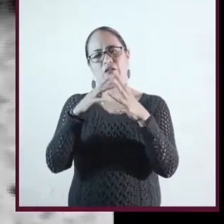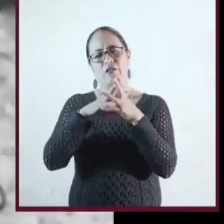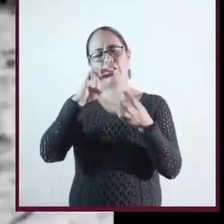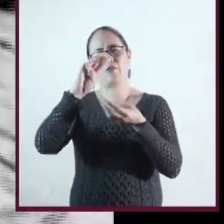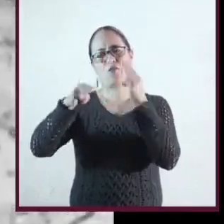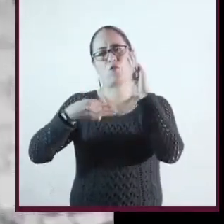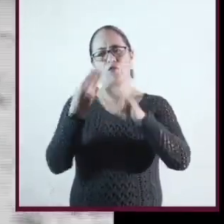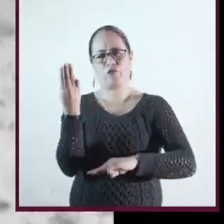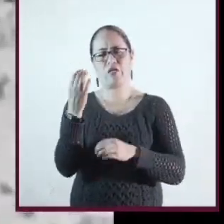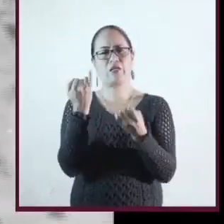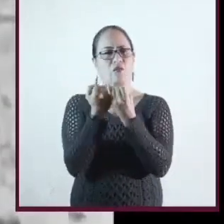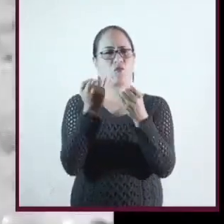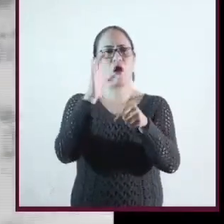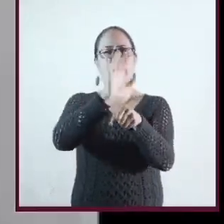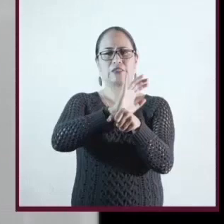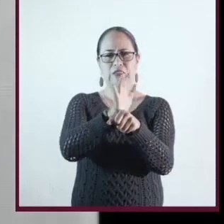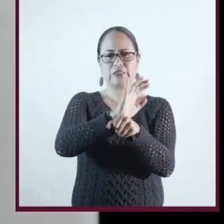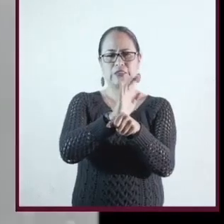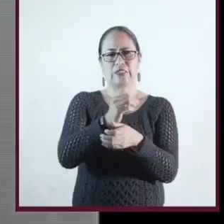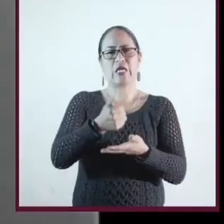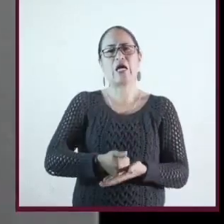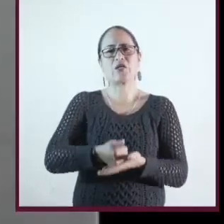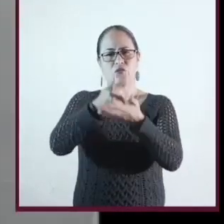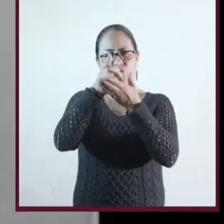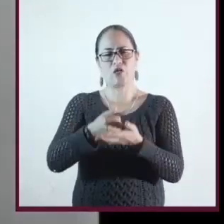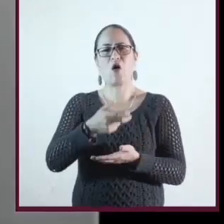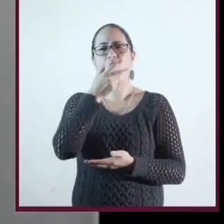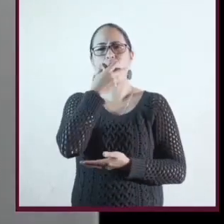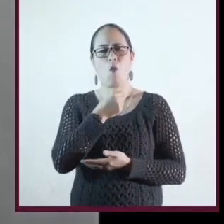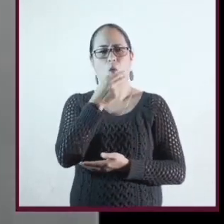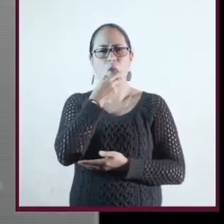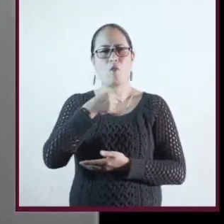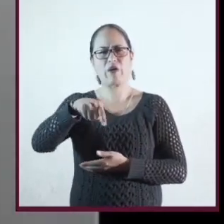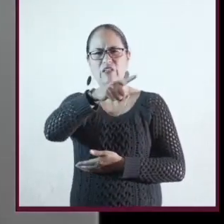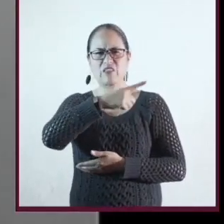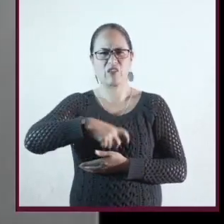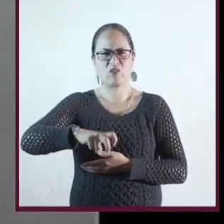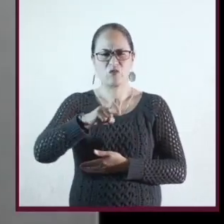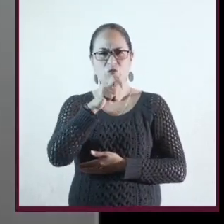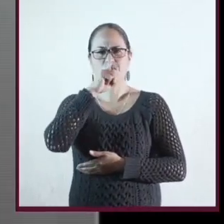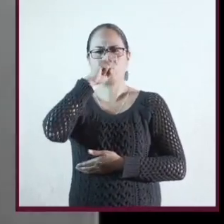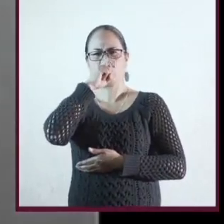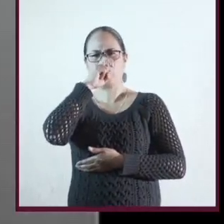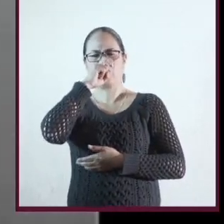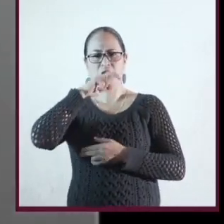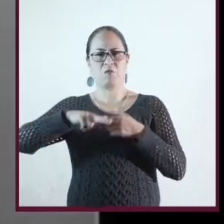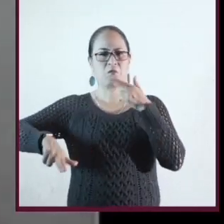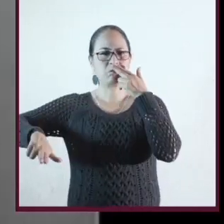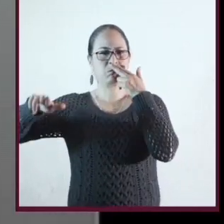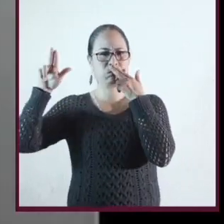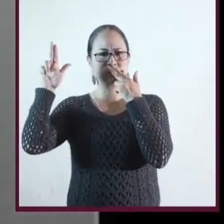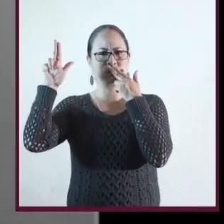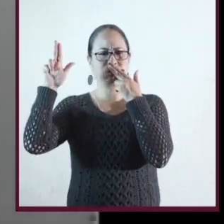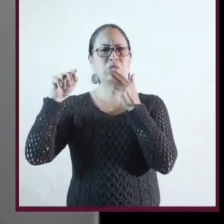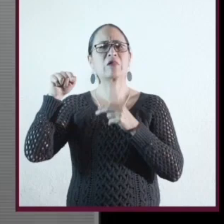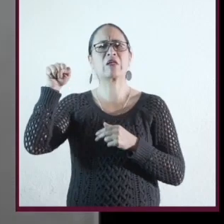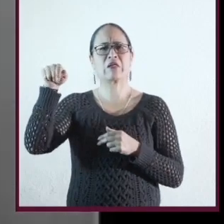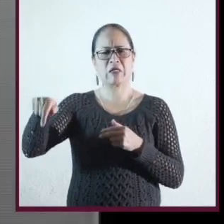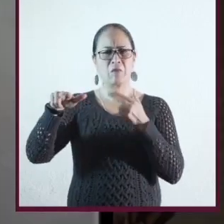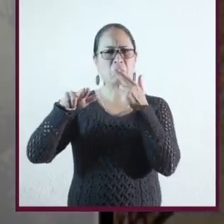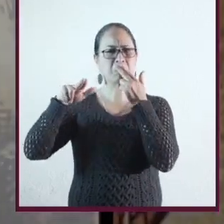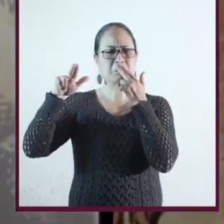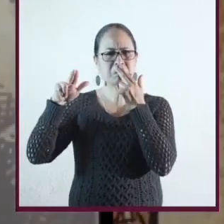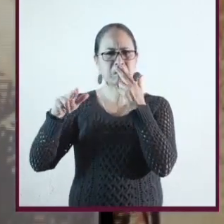de todos los tiempos, Adolf Hitler. Hitler, asesorado por su ministro de propaganda, Joseph